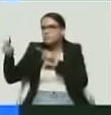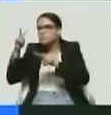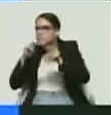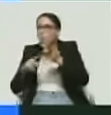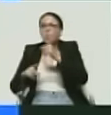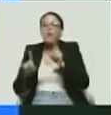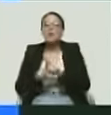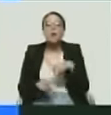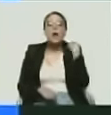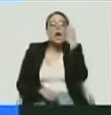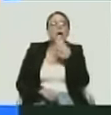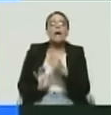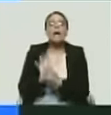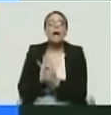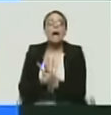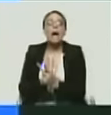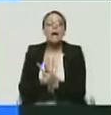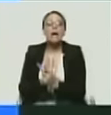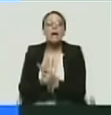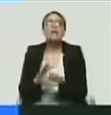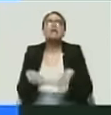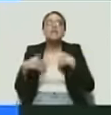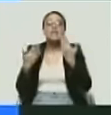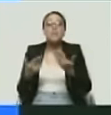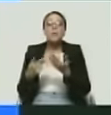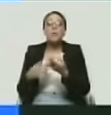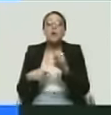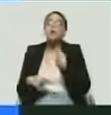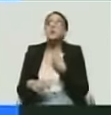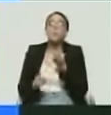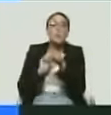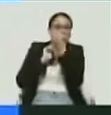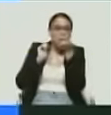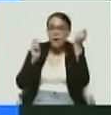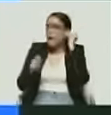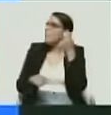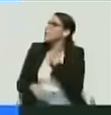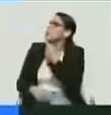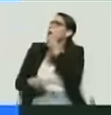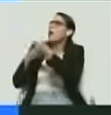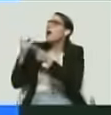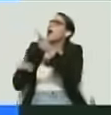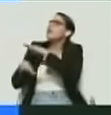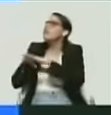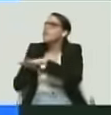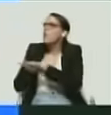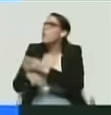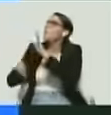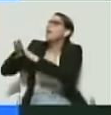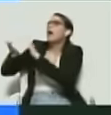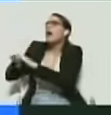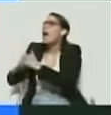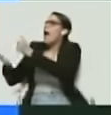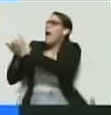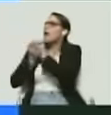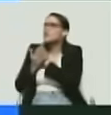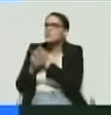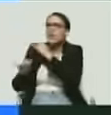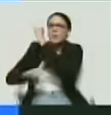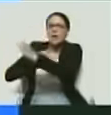mesa para volver a recurrir a sus medios de comunicación para intentar volver a subvertir el orden